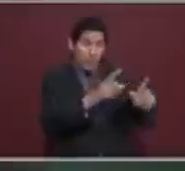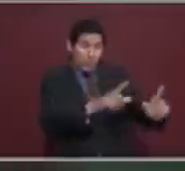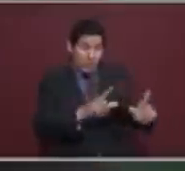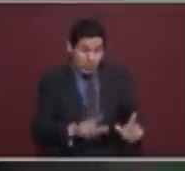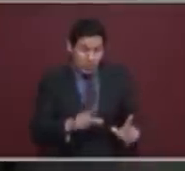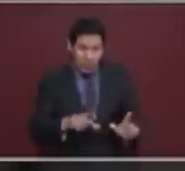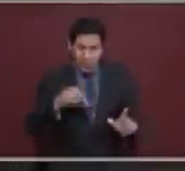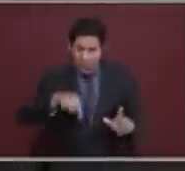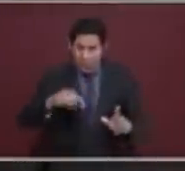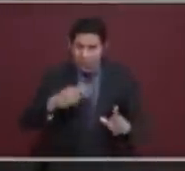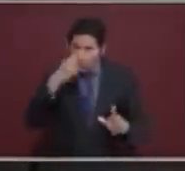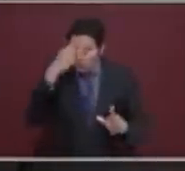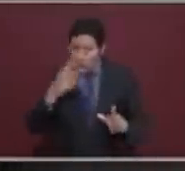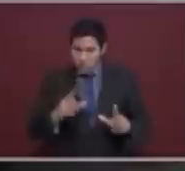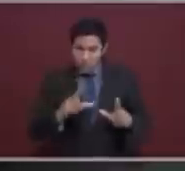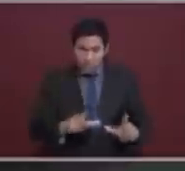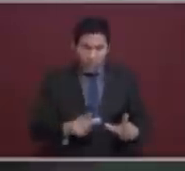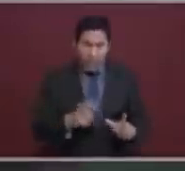puedan